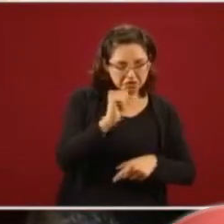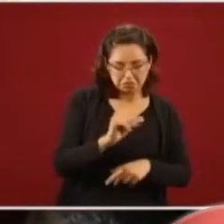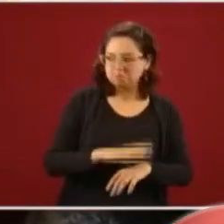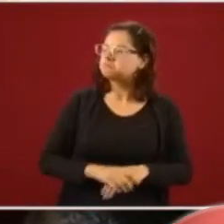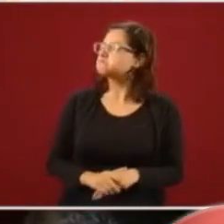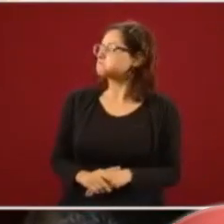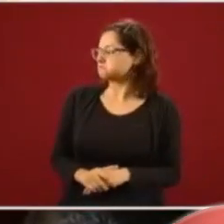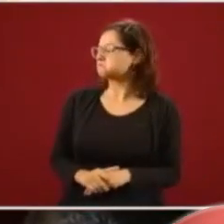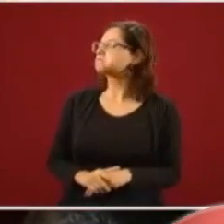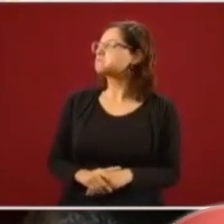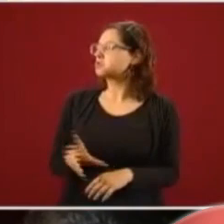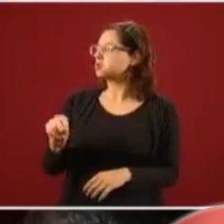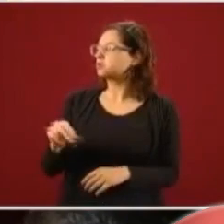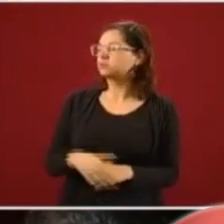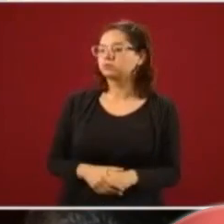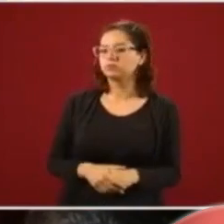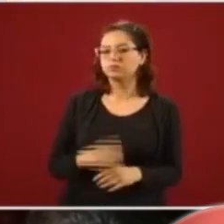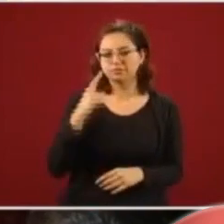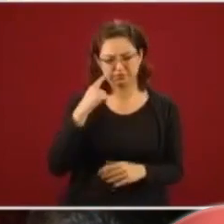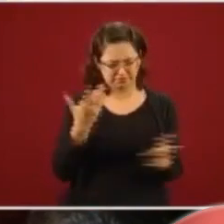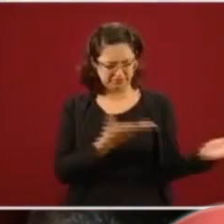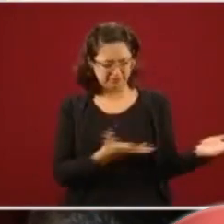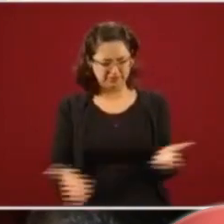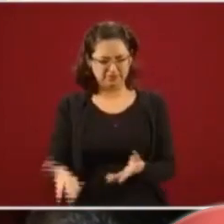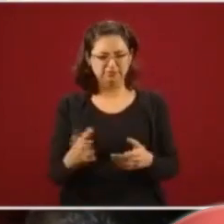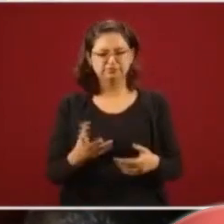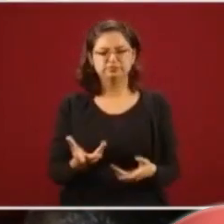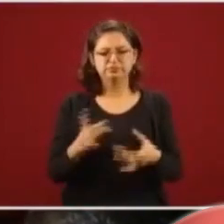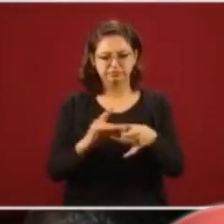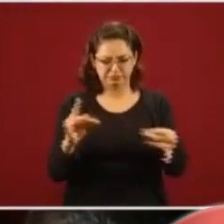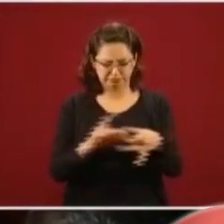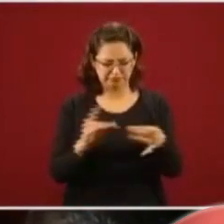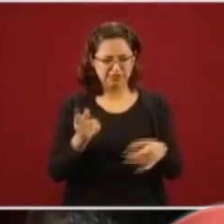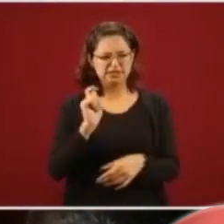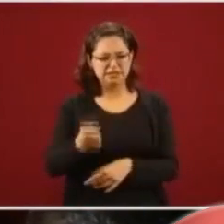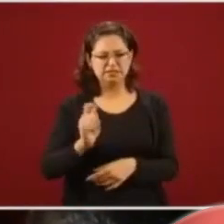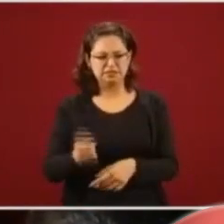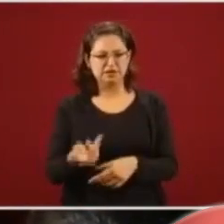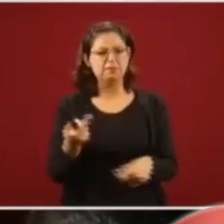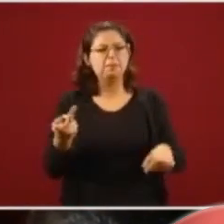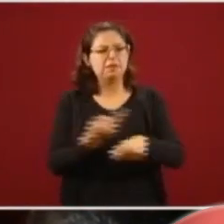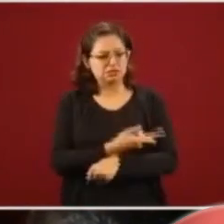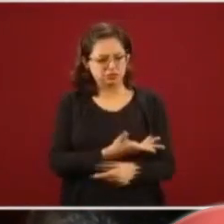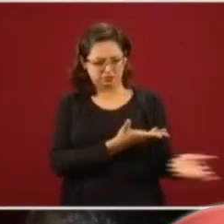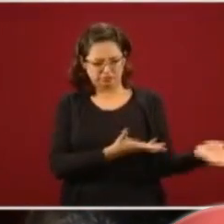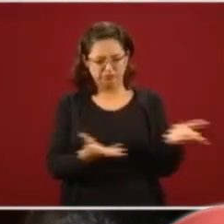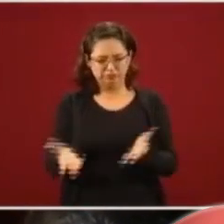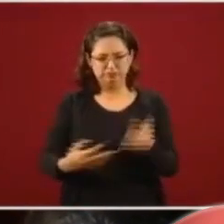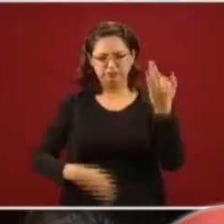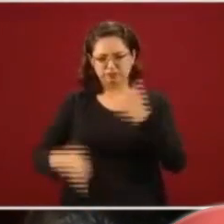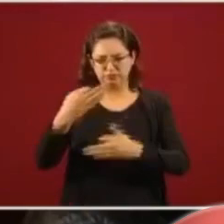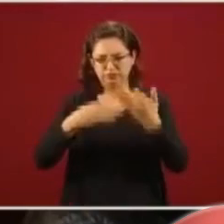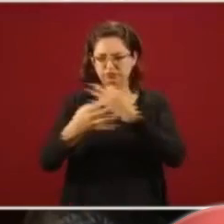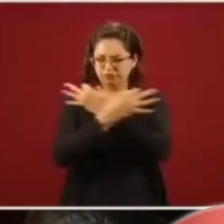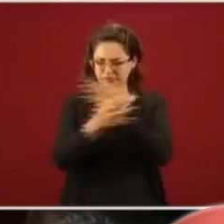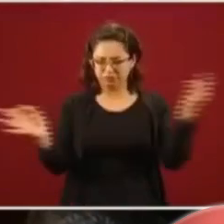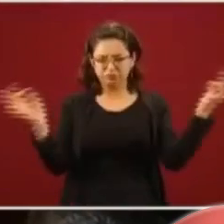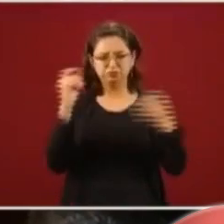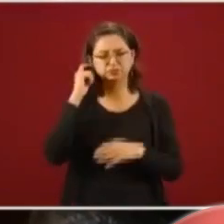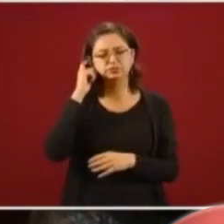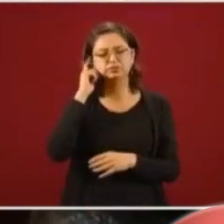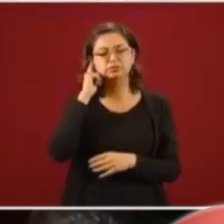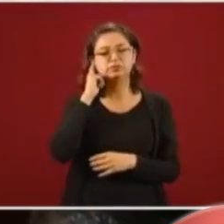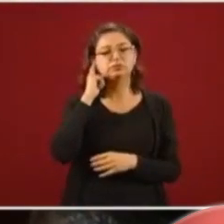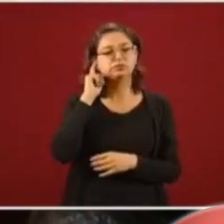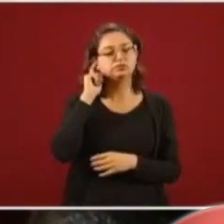Hugo, a ver, explícalo. O sea, es que es interesante esto para que todos sepamos. Con mucho gusto,